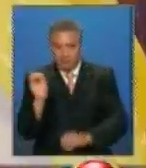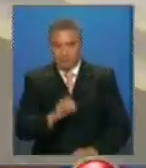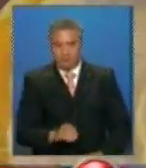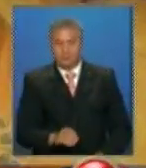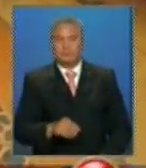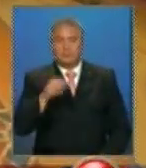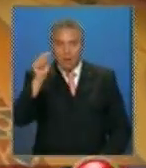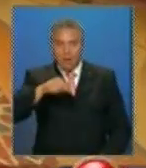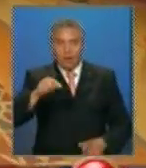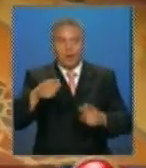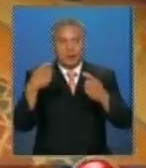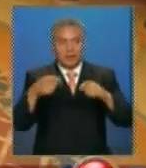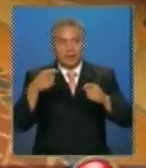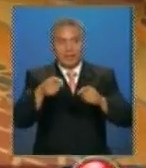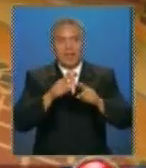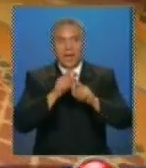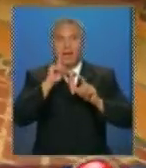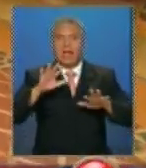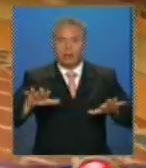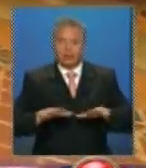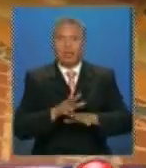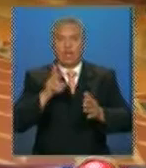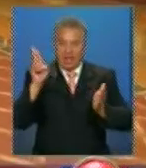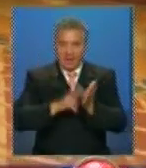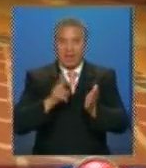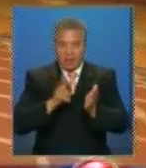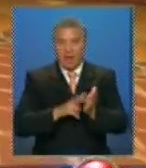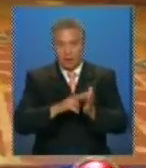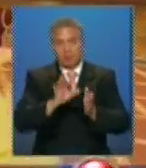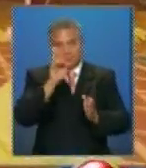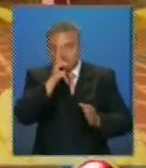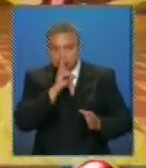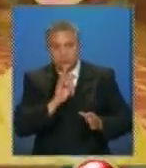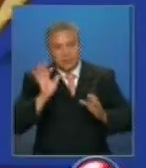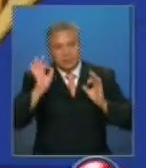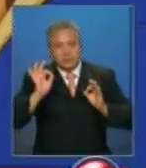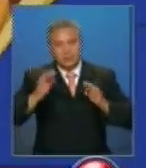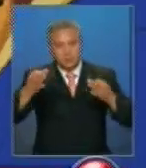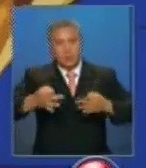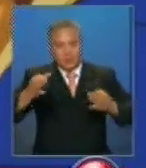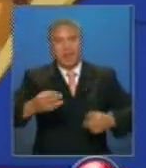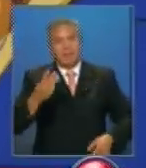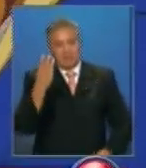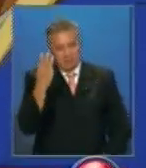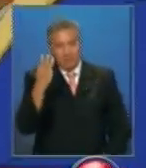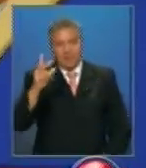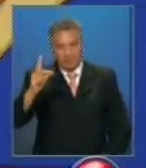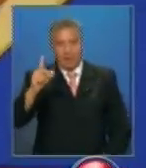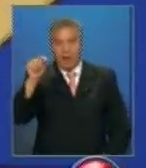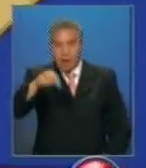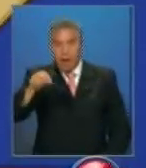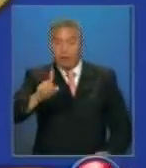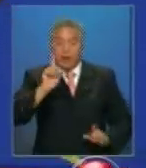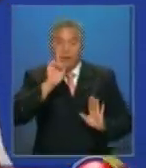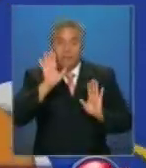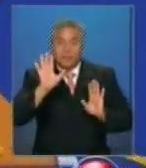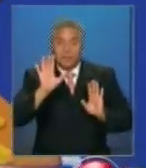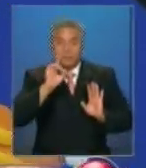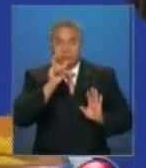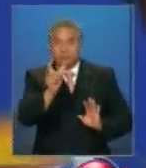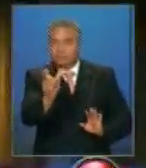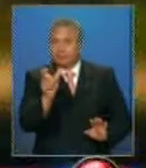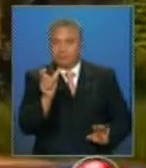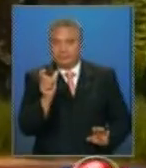Ahora se tratará de una cinta de acción real que se rodará casi con toda seguridad en 3D y por el momento tiene el título provisional de The